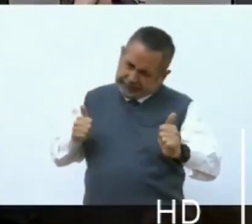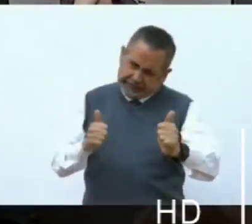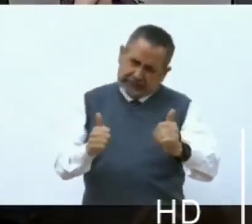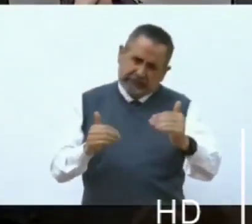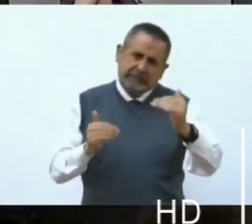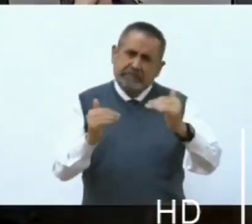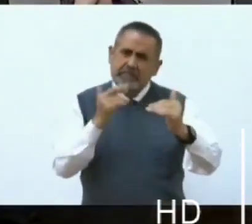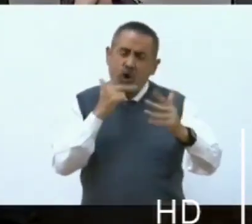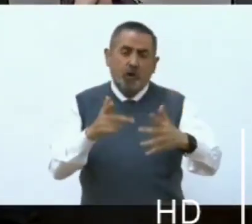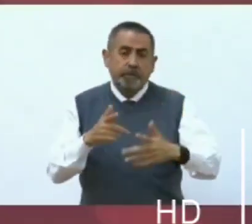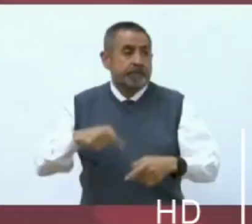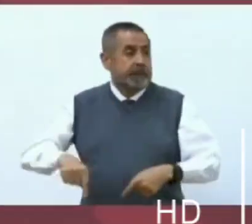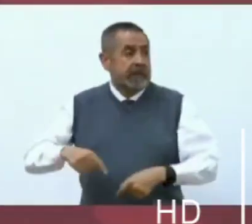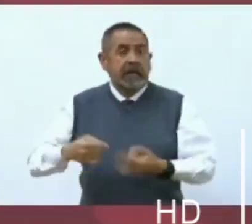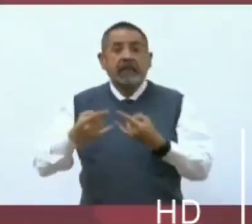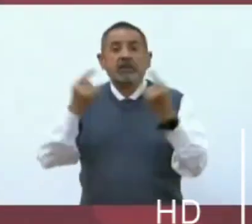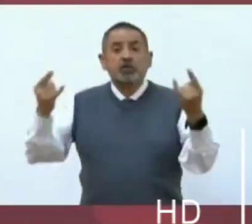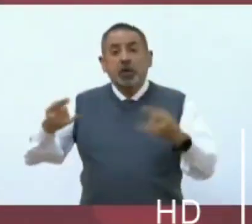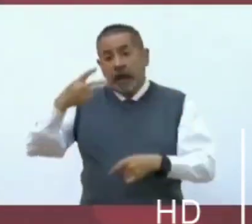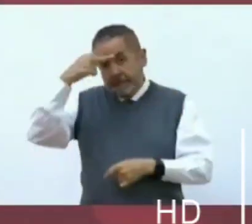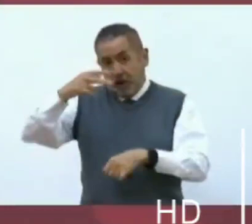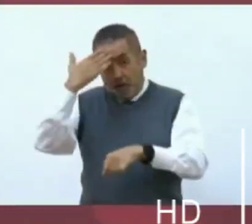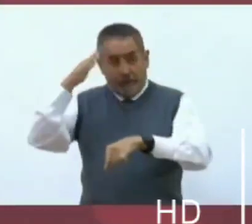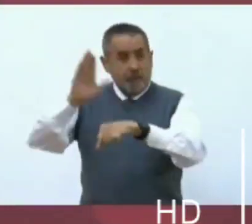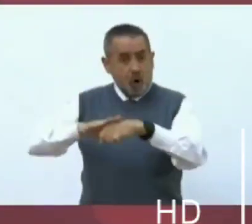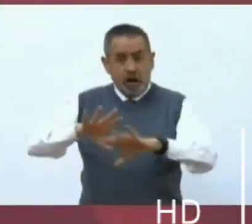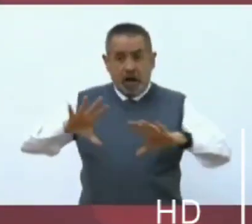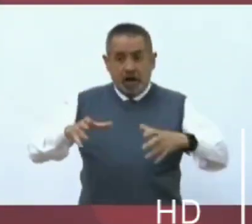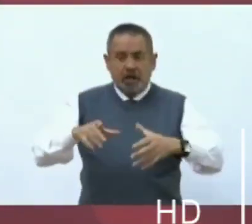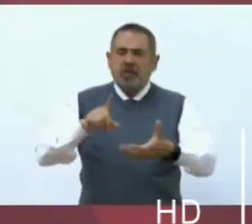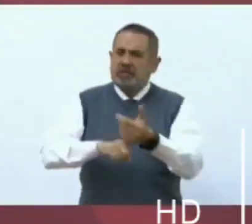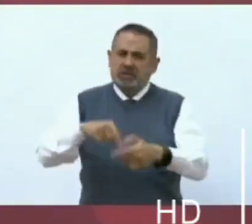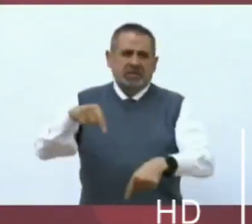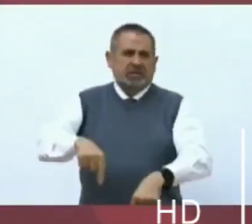La memoria de México hoy está completamente